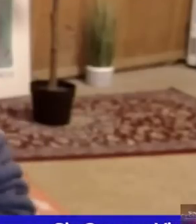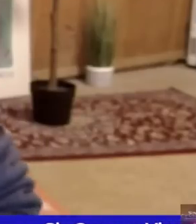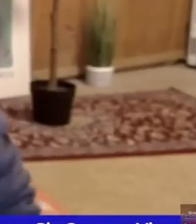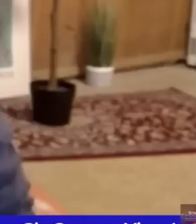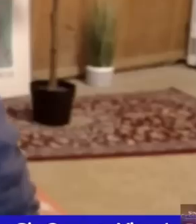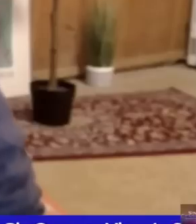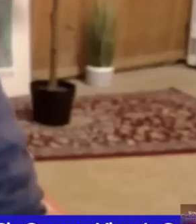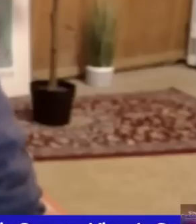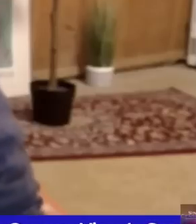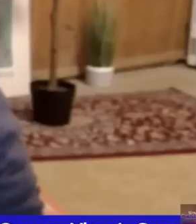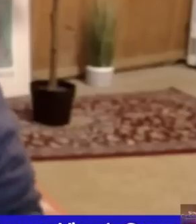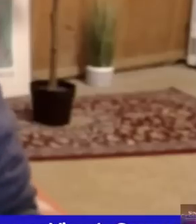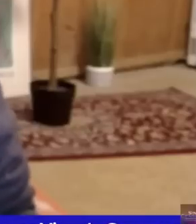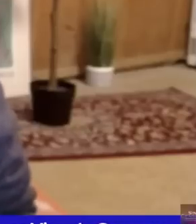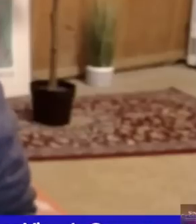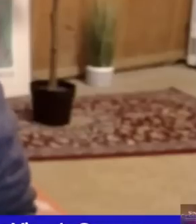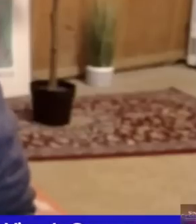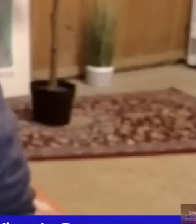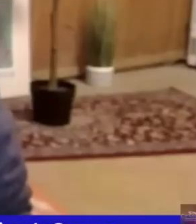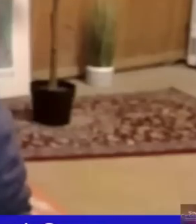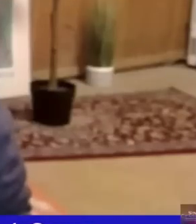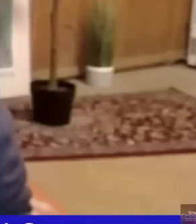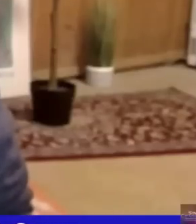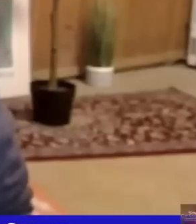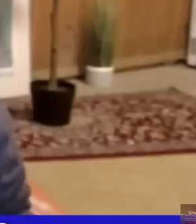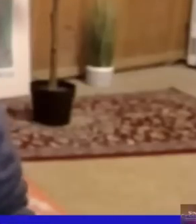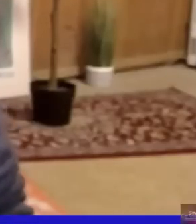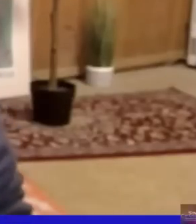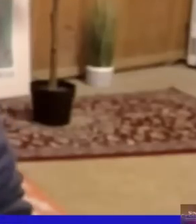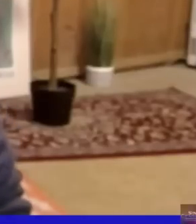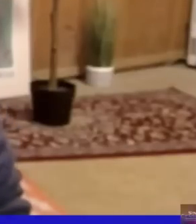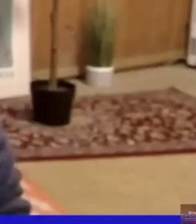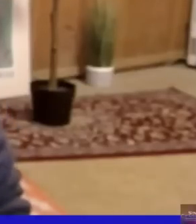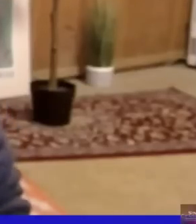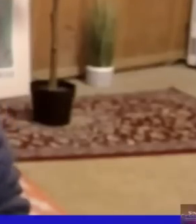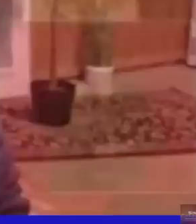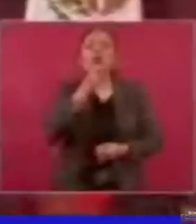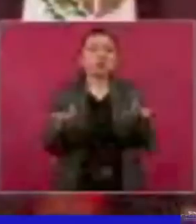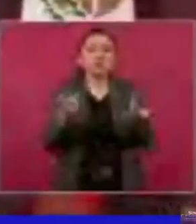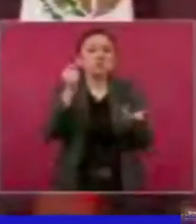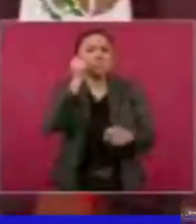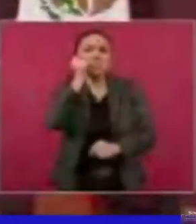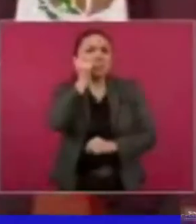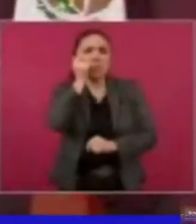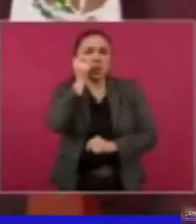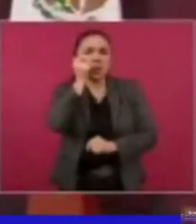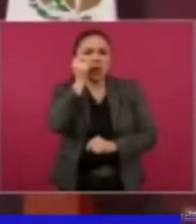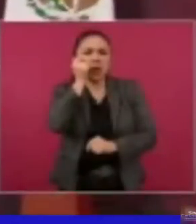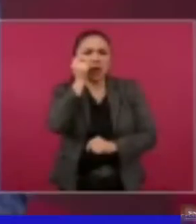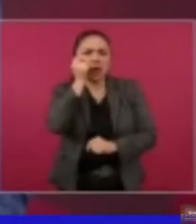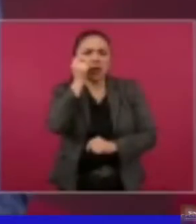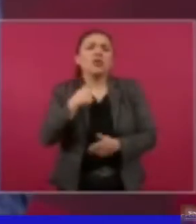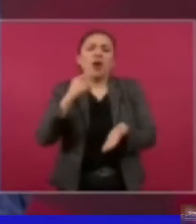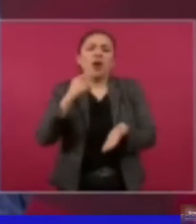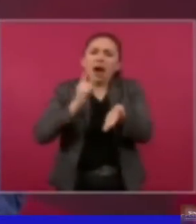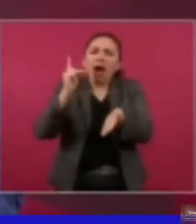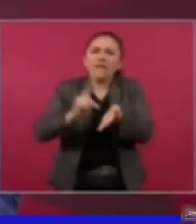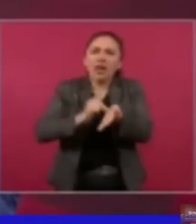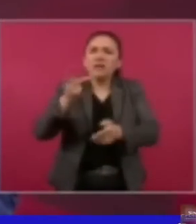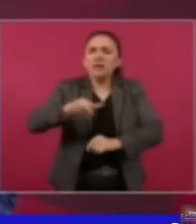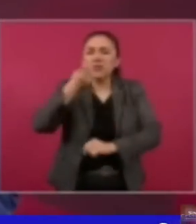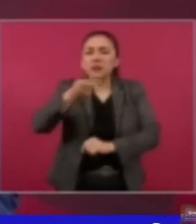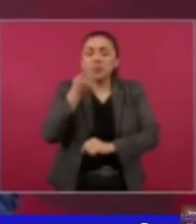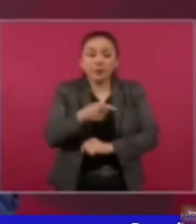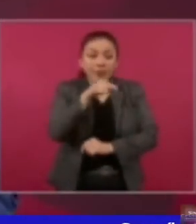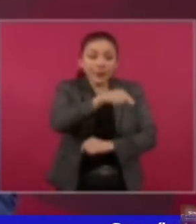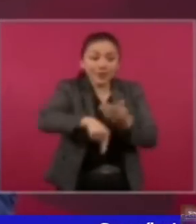acá en Estados Unidos, y que pues lo que le cobre el abogado de lo que ganen en ese juicio, y el resto se lo va